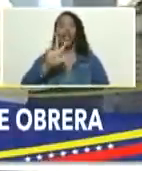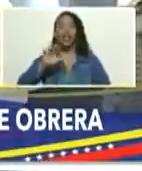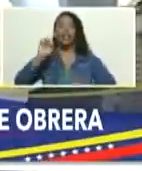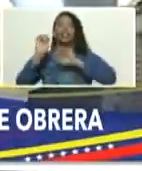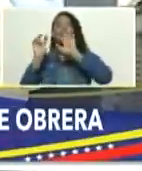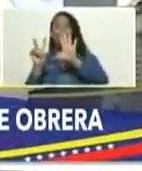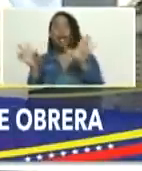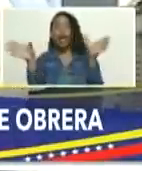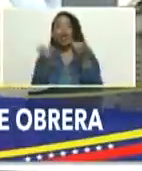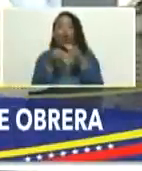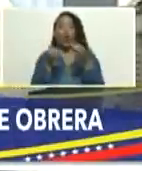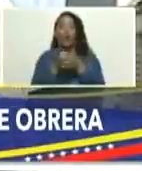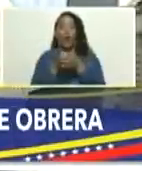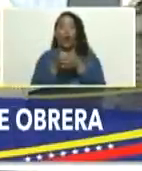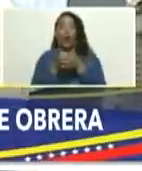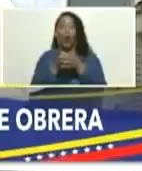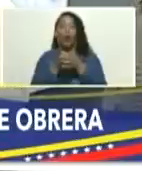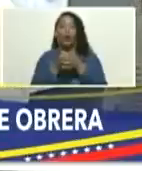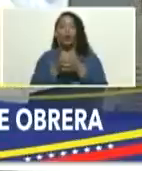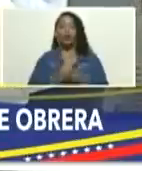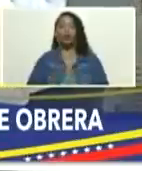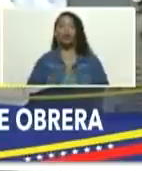337 del sector hidrocarburos,